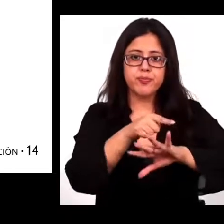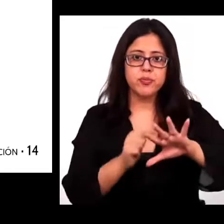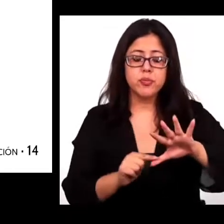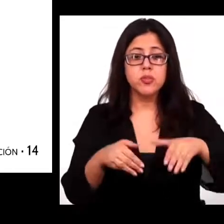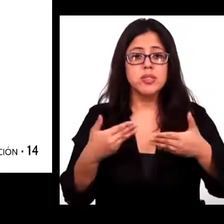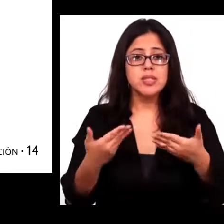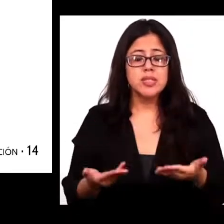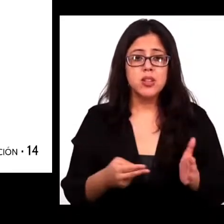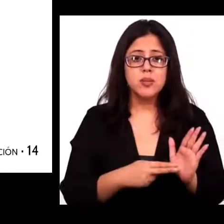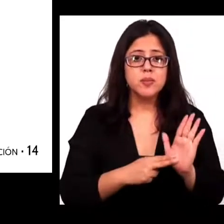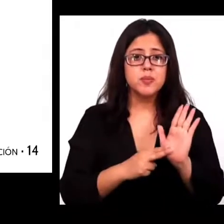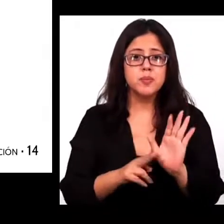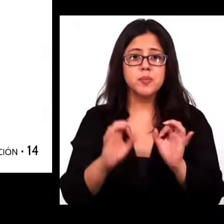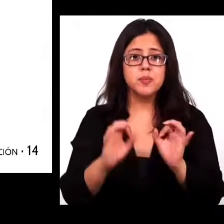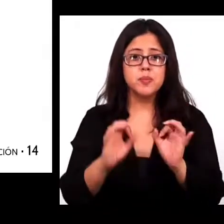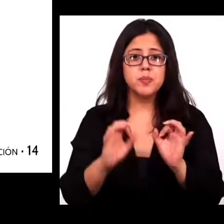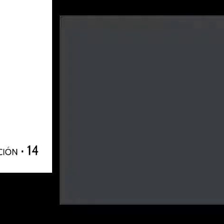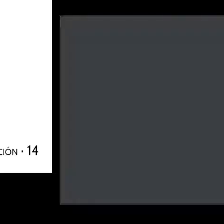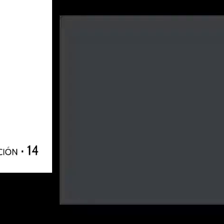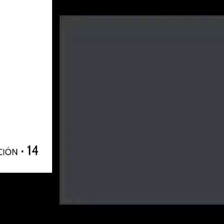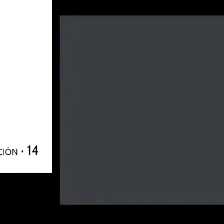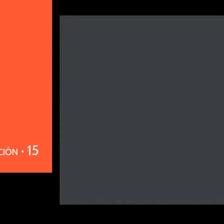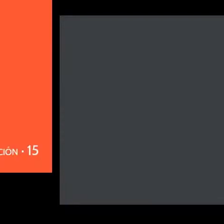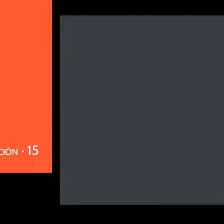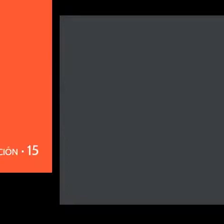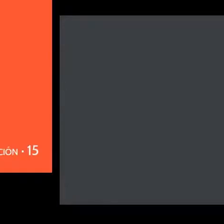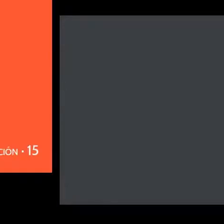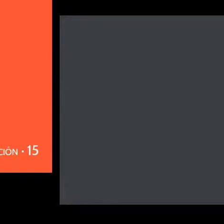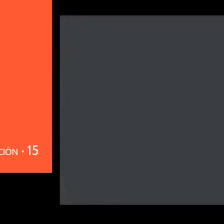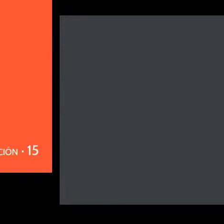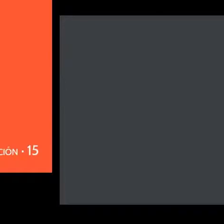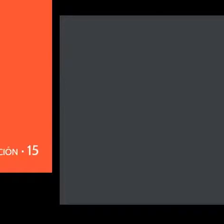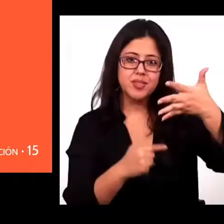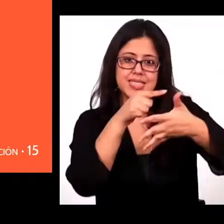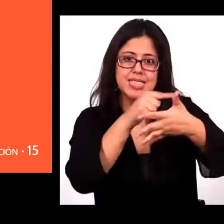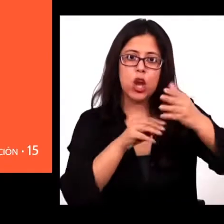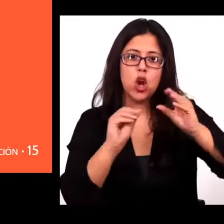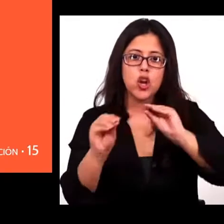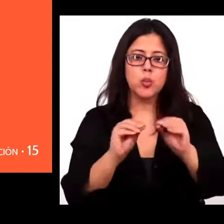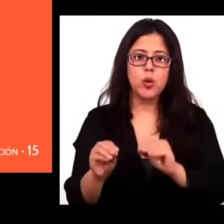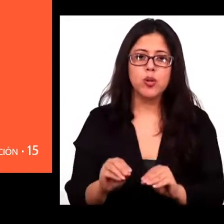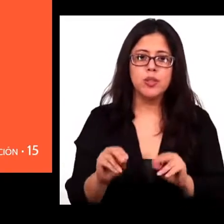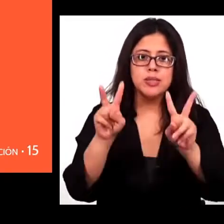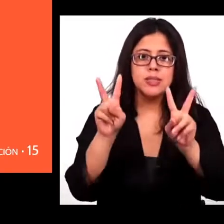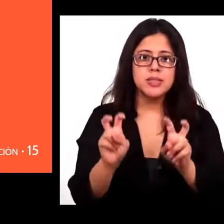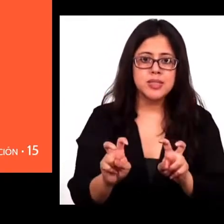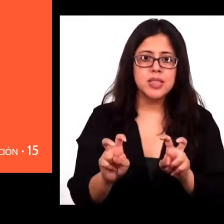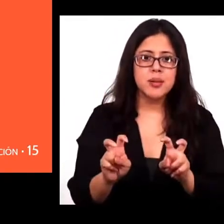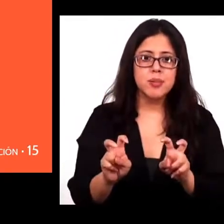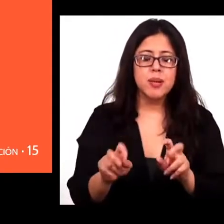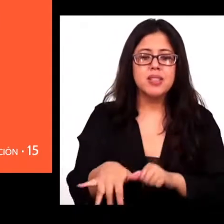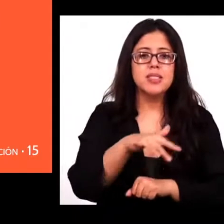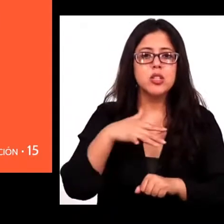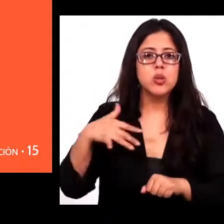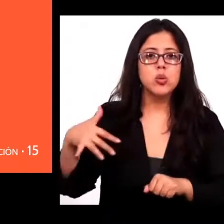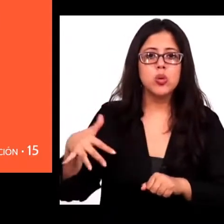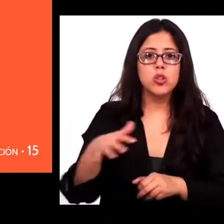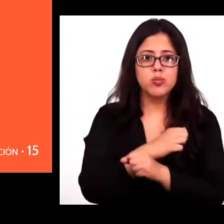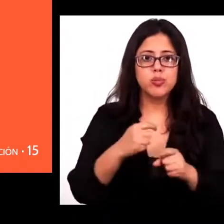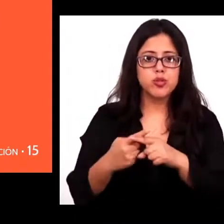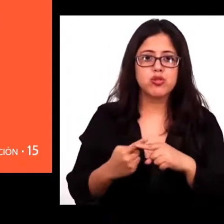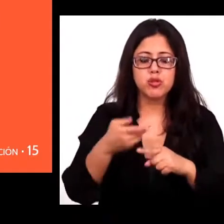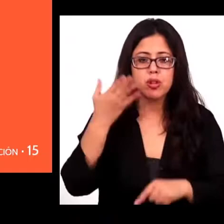continuación presentaremos el resultado del seguimiento de esas recomendaciones respecto a los hechos ocurridos en el contexto del estallido